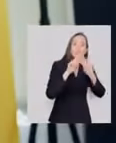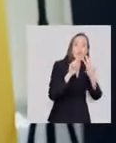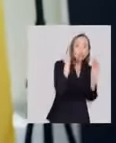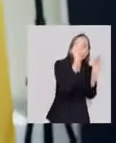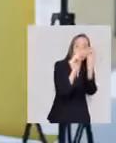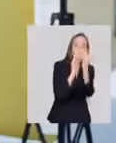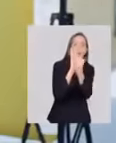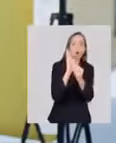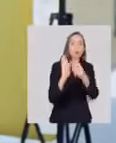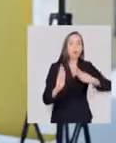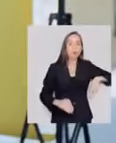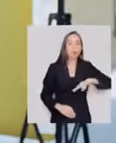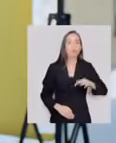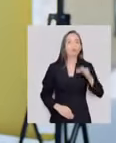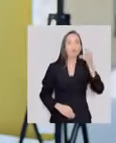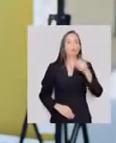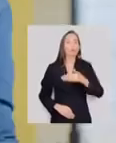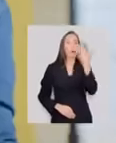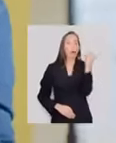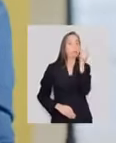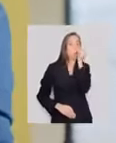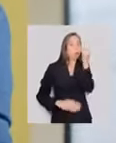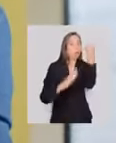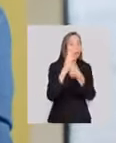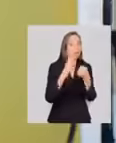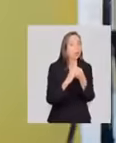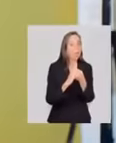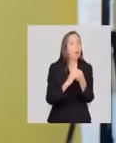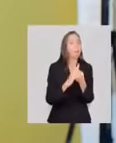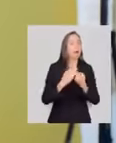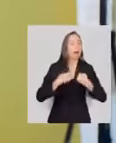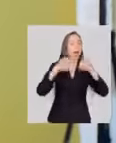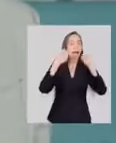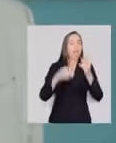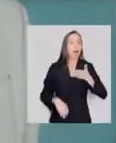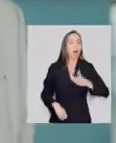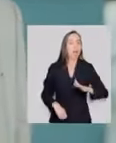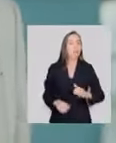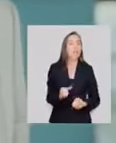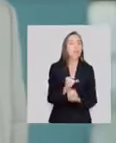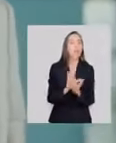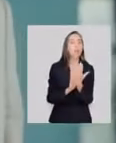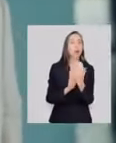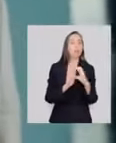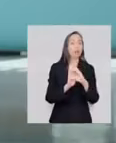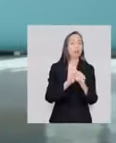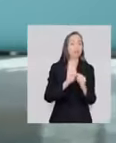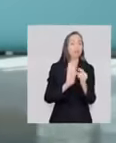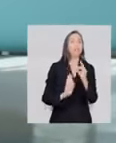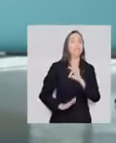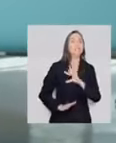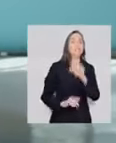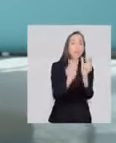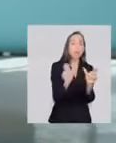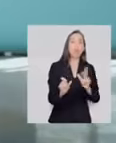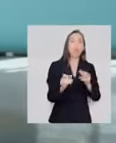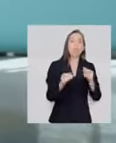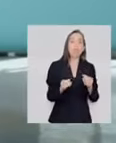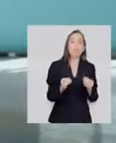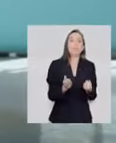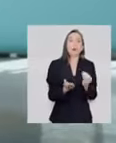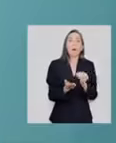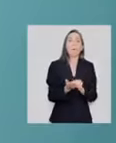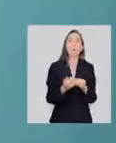escribir nuestro propio futuro. Si luchamos en octubre, ganemos en abril. Una nueva constitución por un Chile más digno,